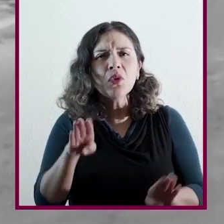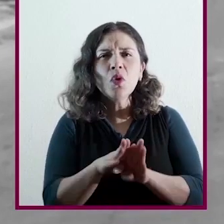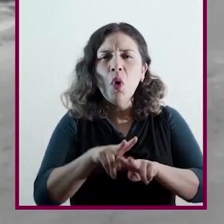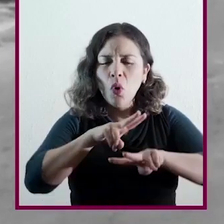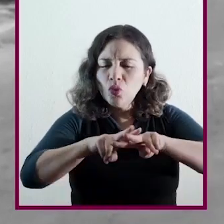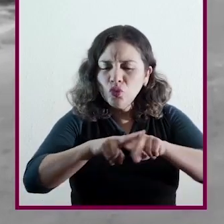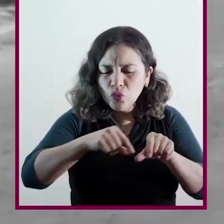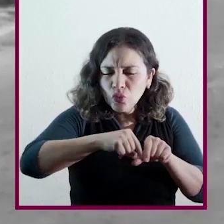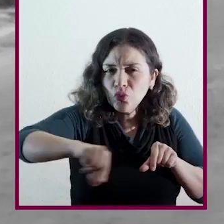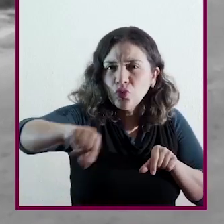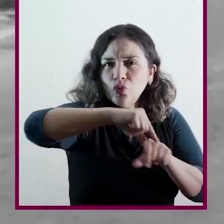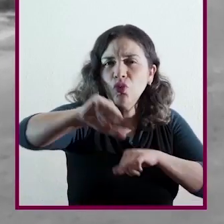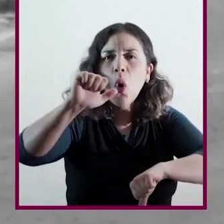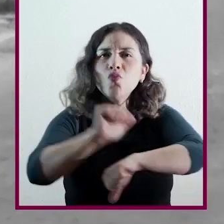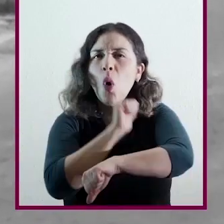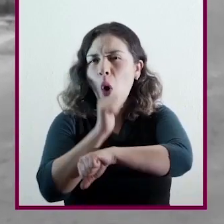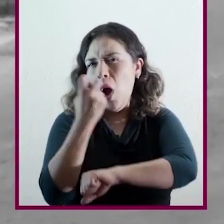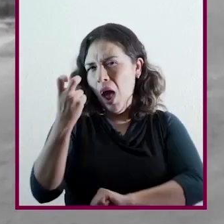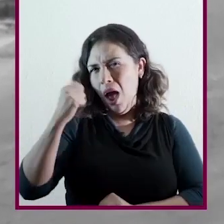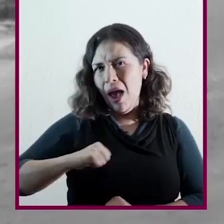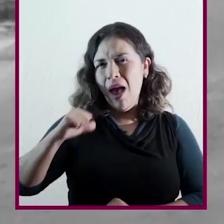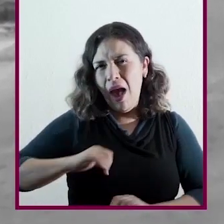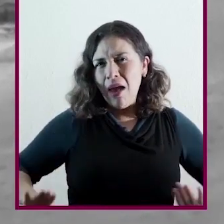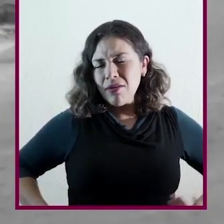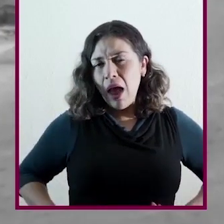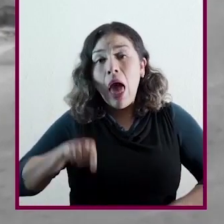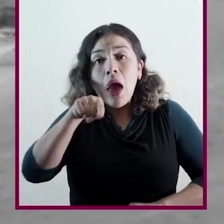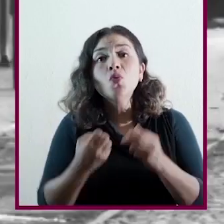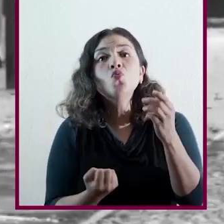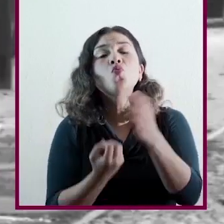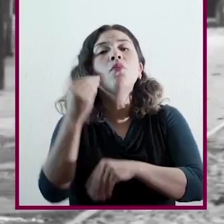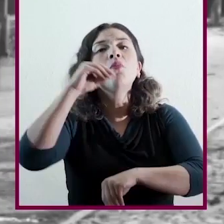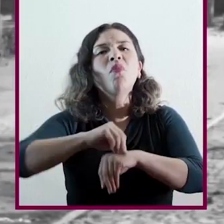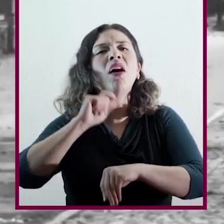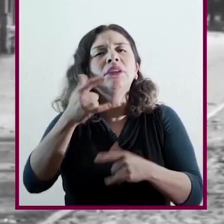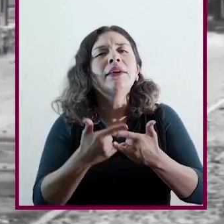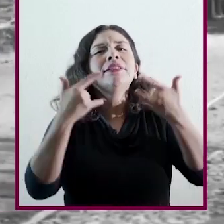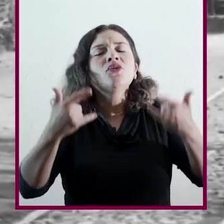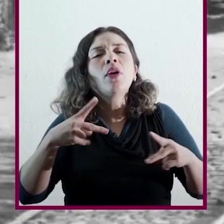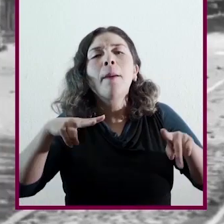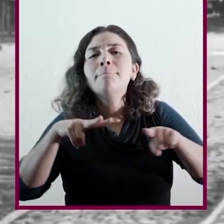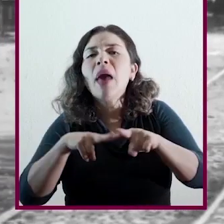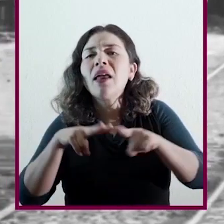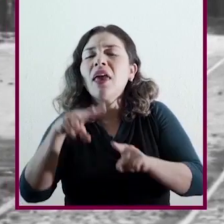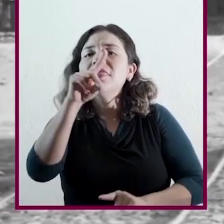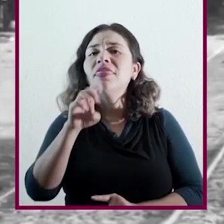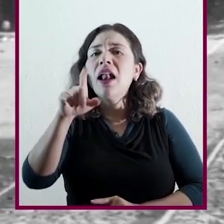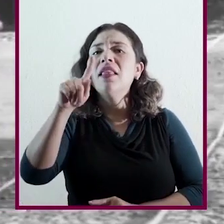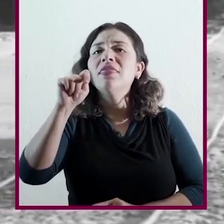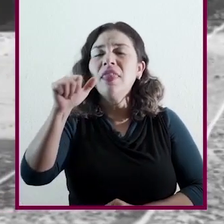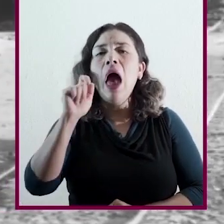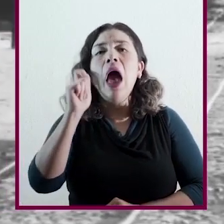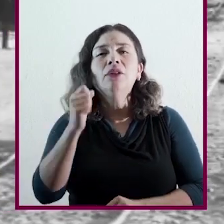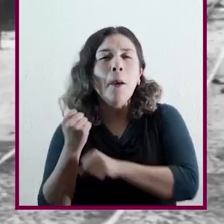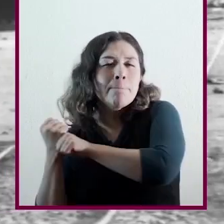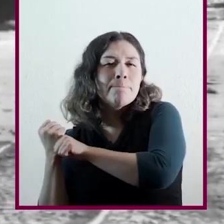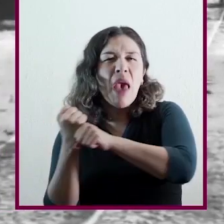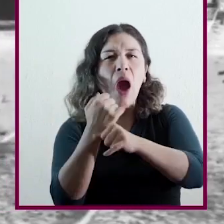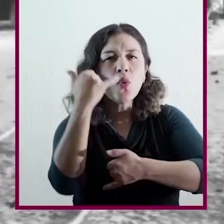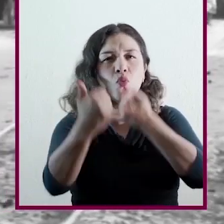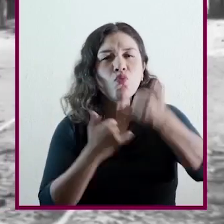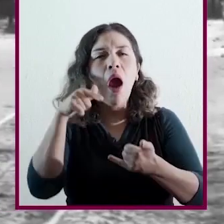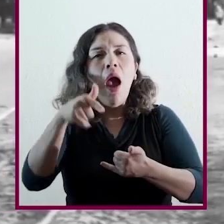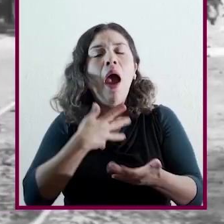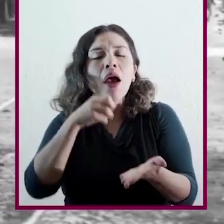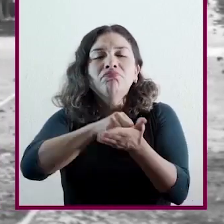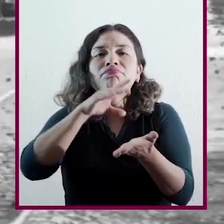Además de los rieles del tranvía y los autos de entonces, aquí nació la leyenda del Parque Delta, el estadio de béisbol que